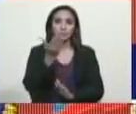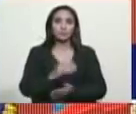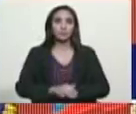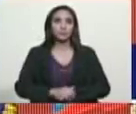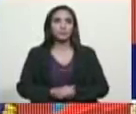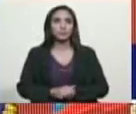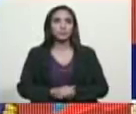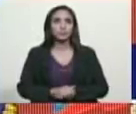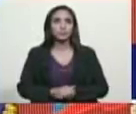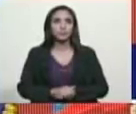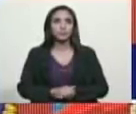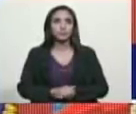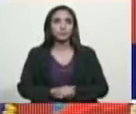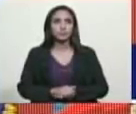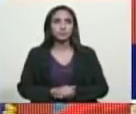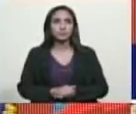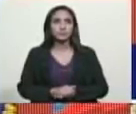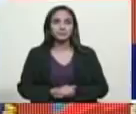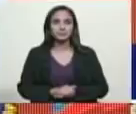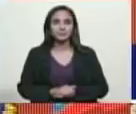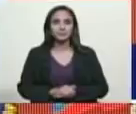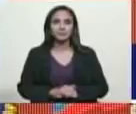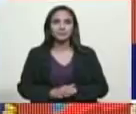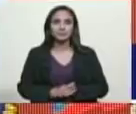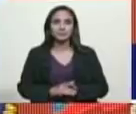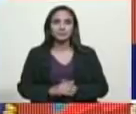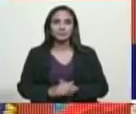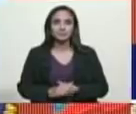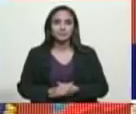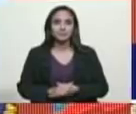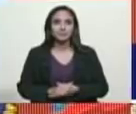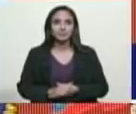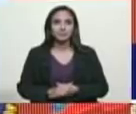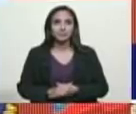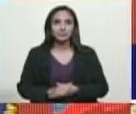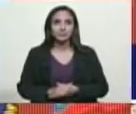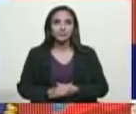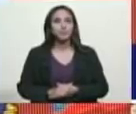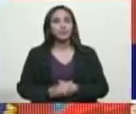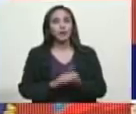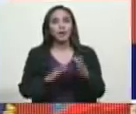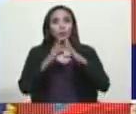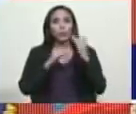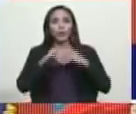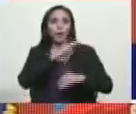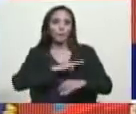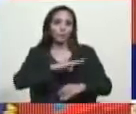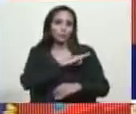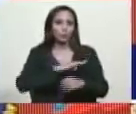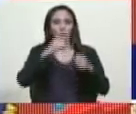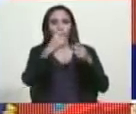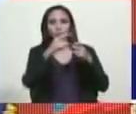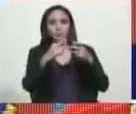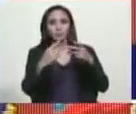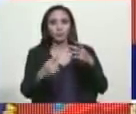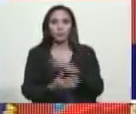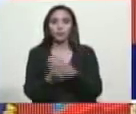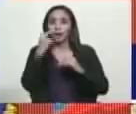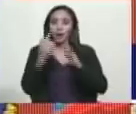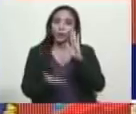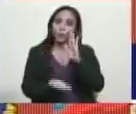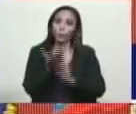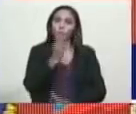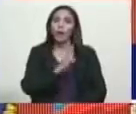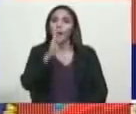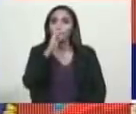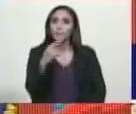En el caso de las misiones educativas, en la misión Robinson, vamos a aumentar la